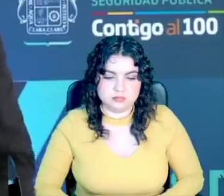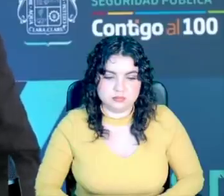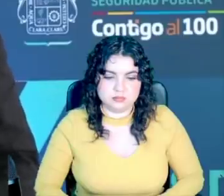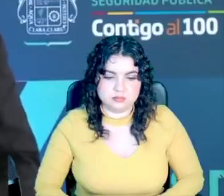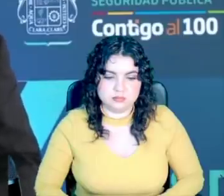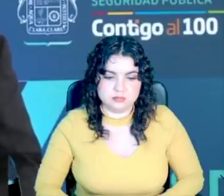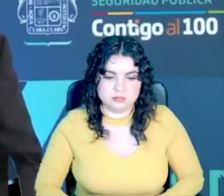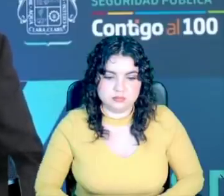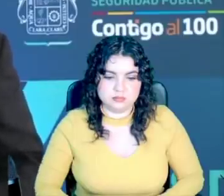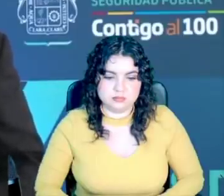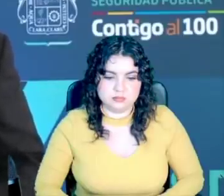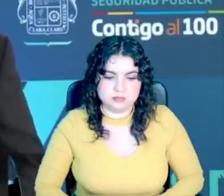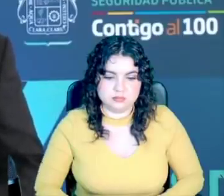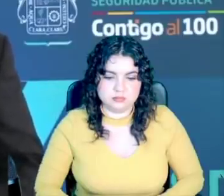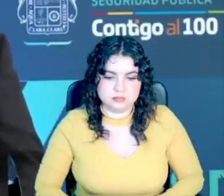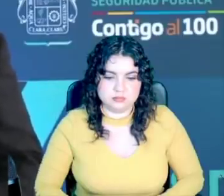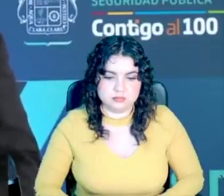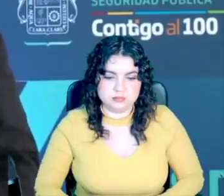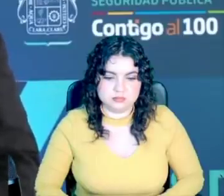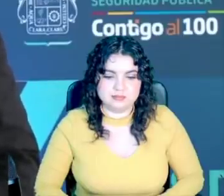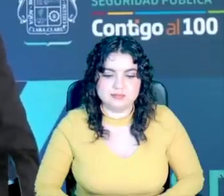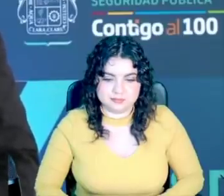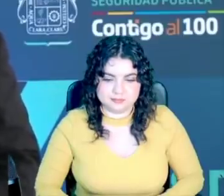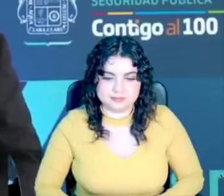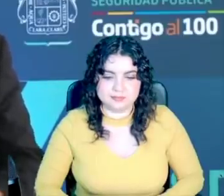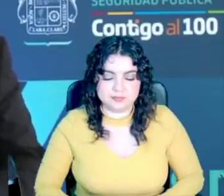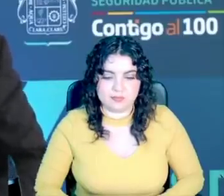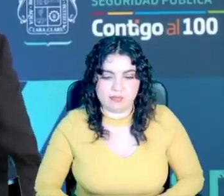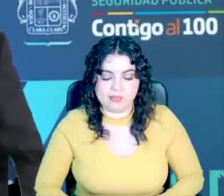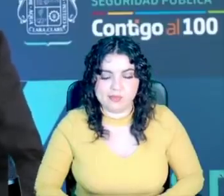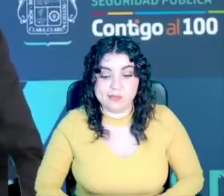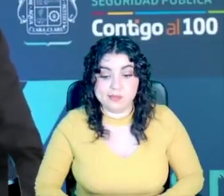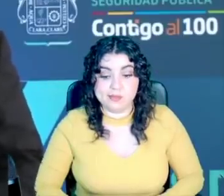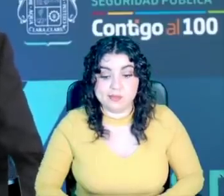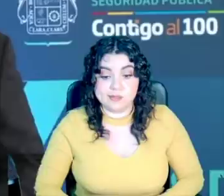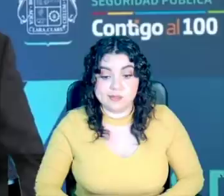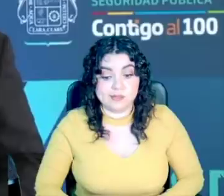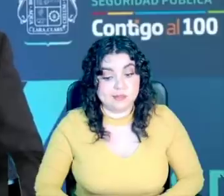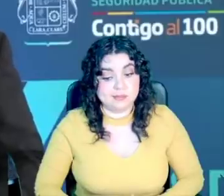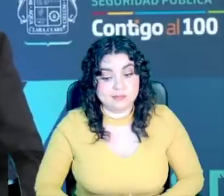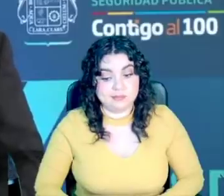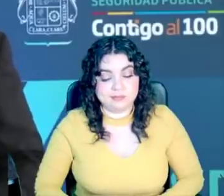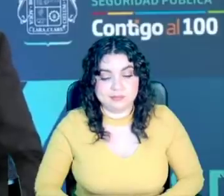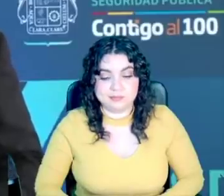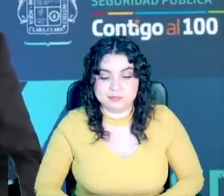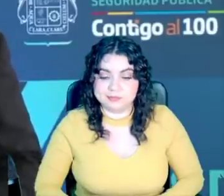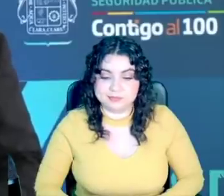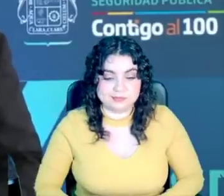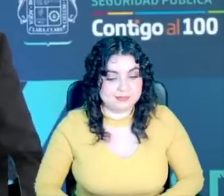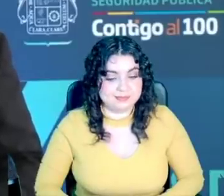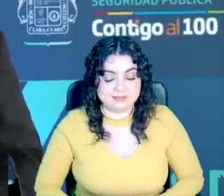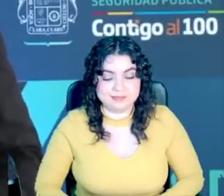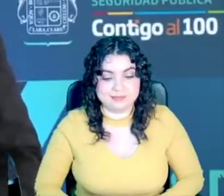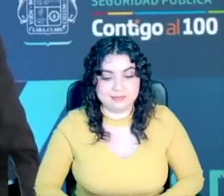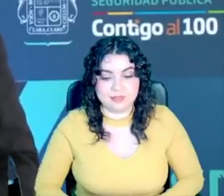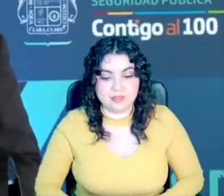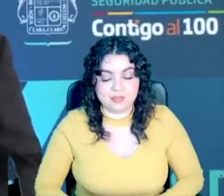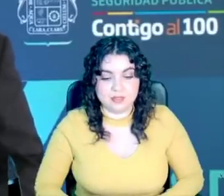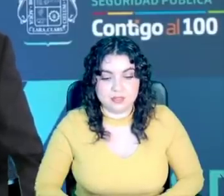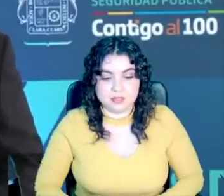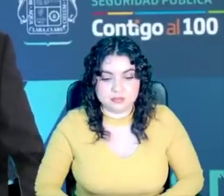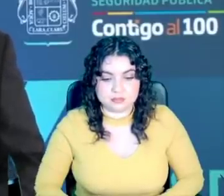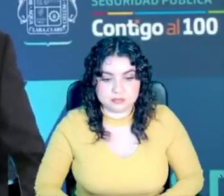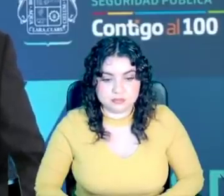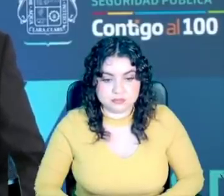cumpliendo importantes mentas en beneficio de la sociedad. Hemos logrado importantes acercamientos con los grupos industriales, empresarios,